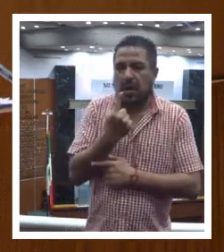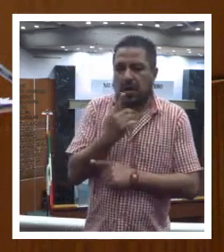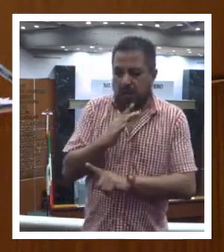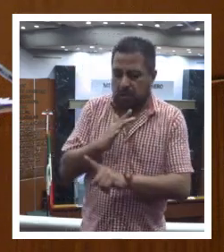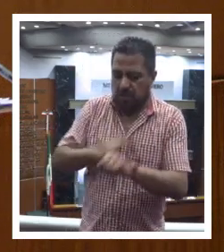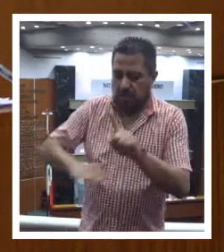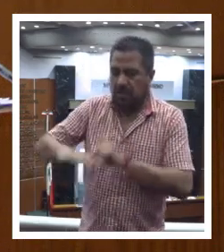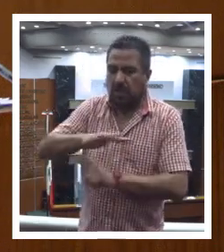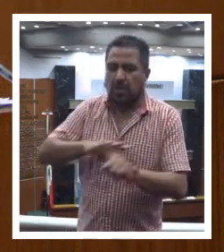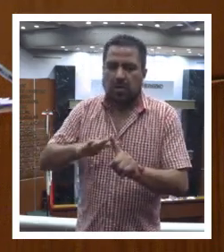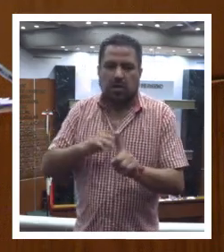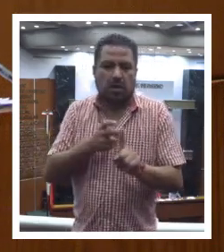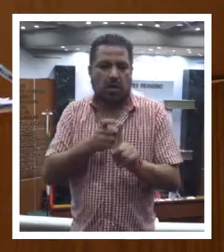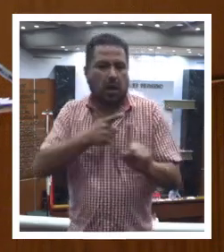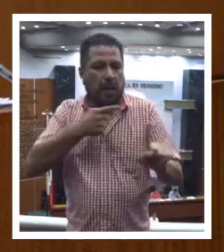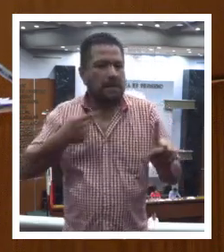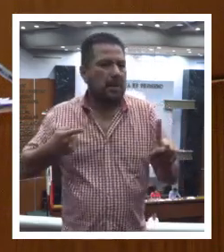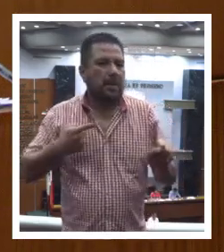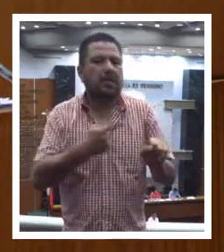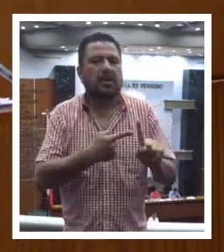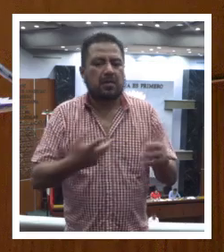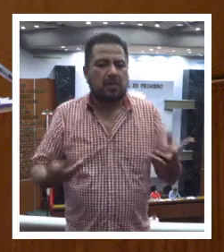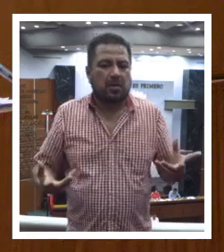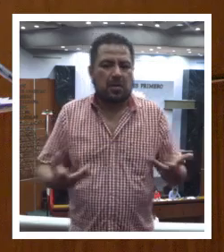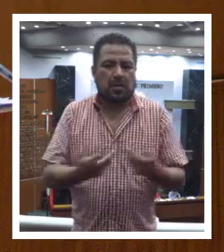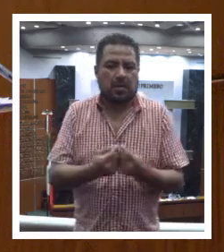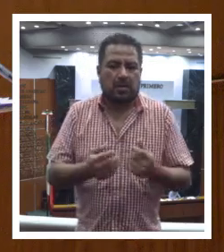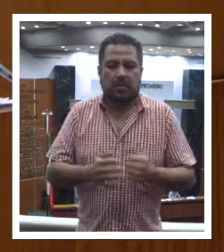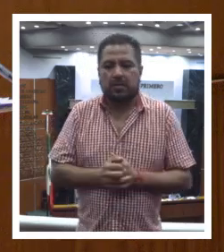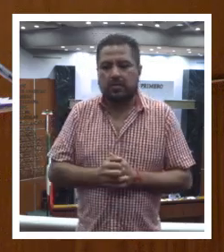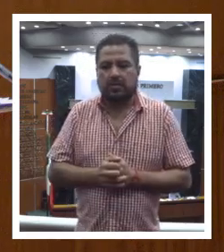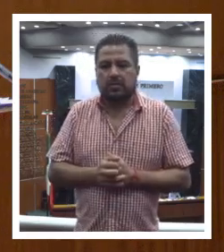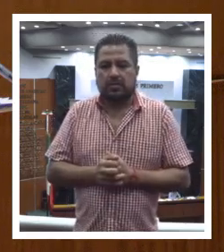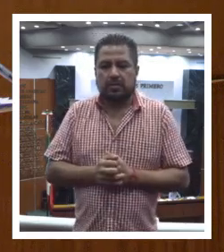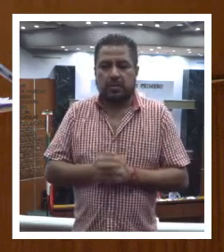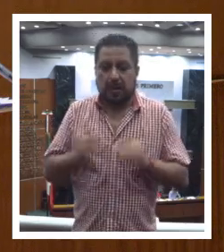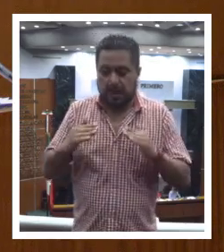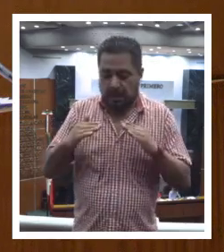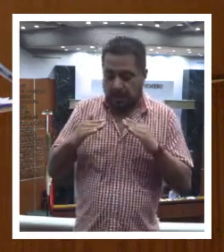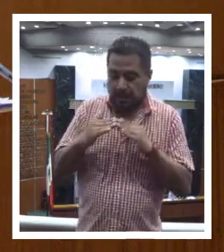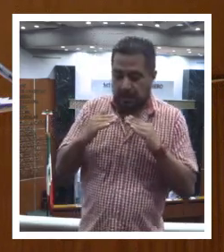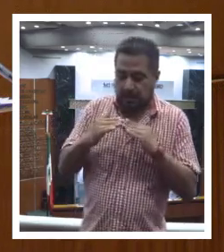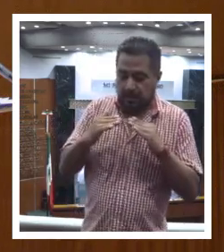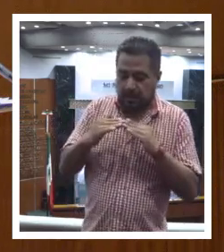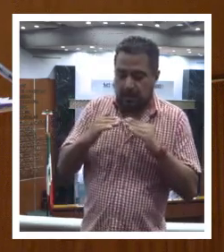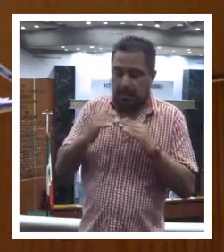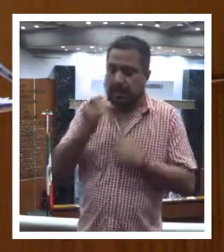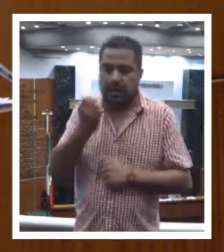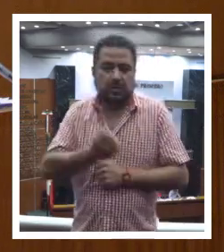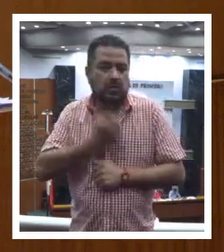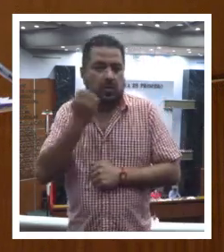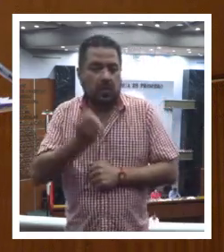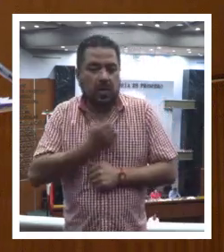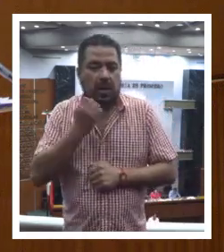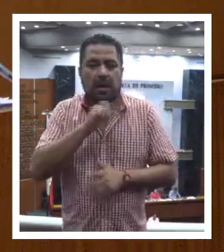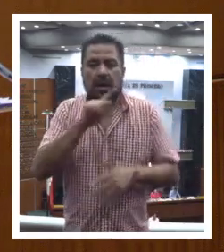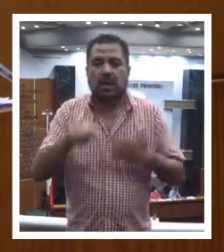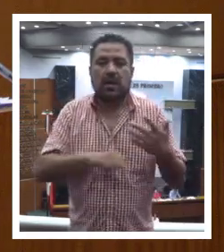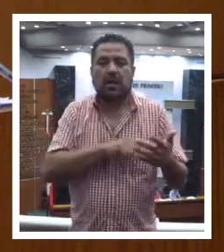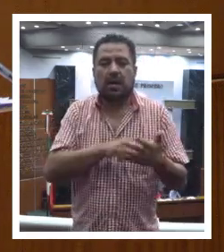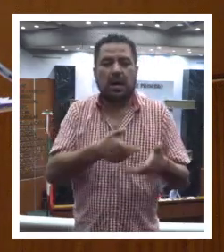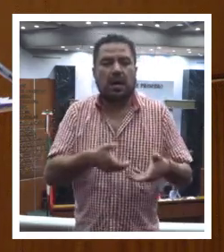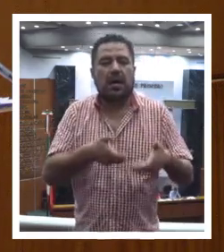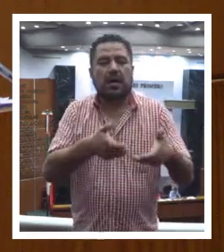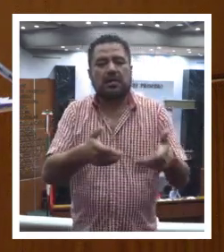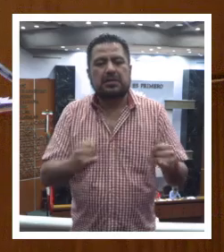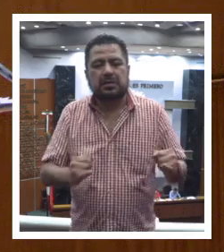torno a este objetivo en común. Desde el hogar, la escuela, el espacio público